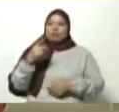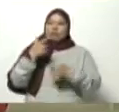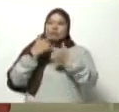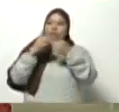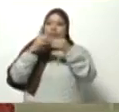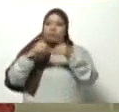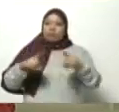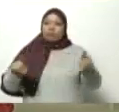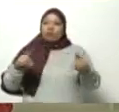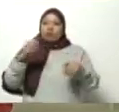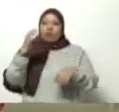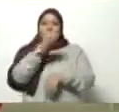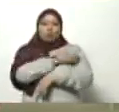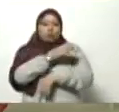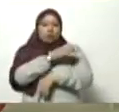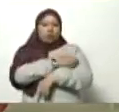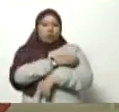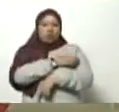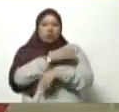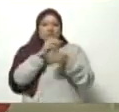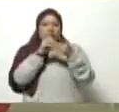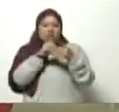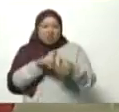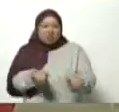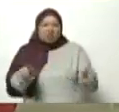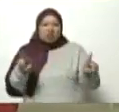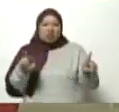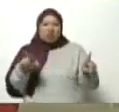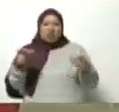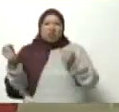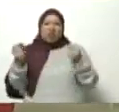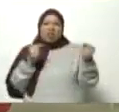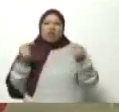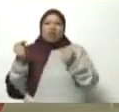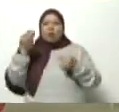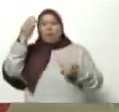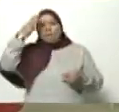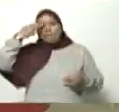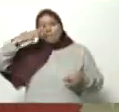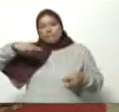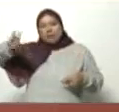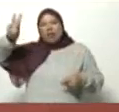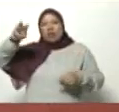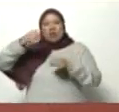división en la oposición, ¿qué se espera lograr con el diálogo en México? Gracias.